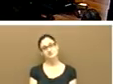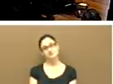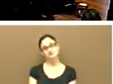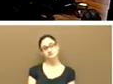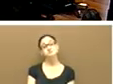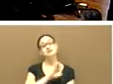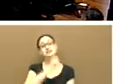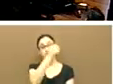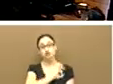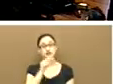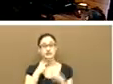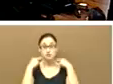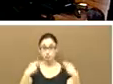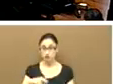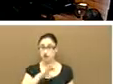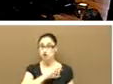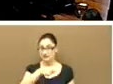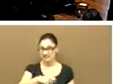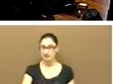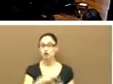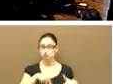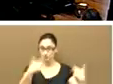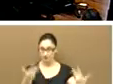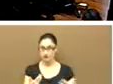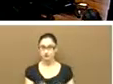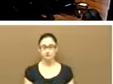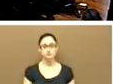Señoras señores diputados, señor presidente, con su permiso.